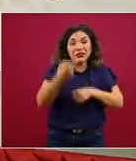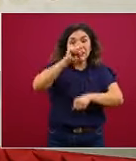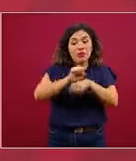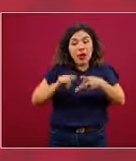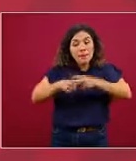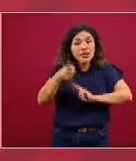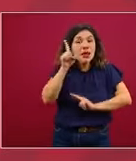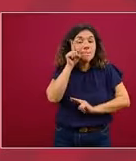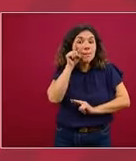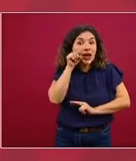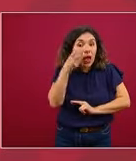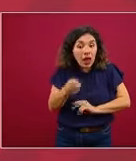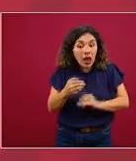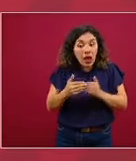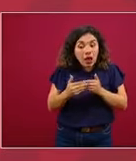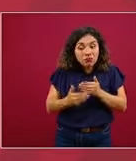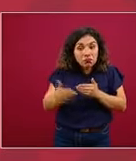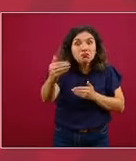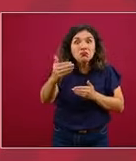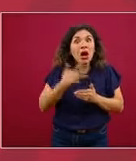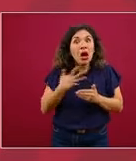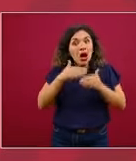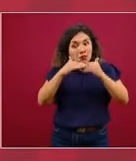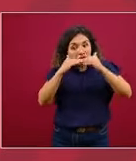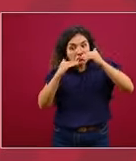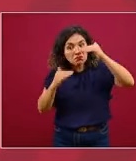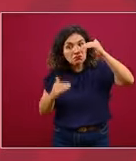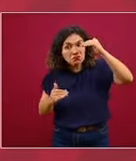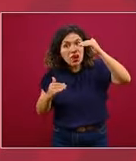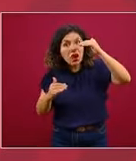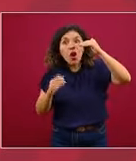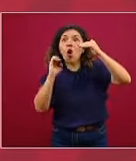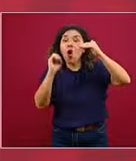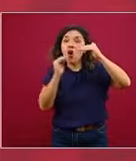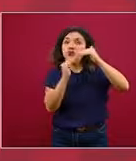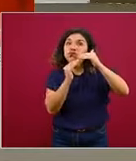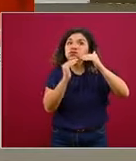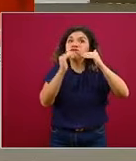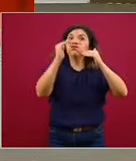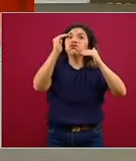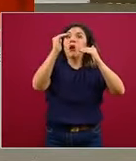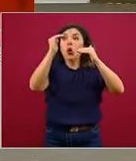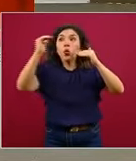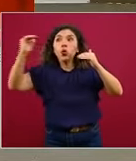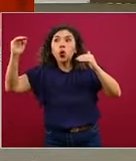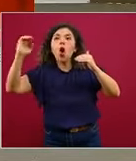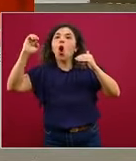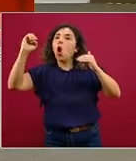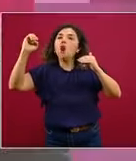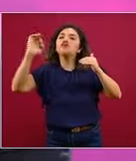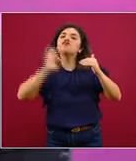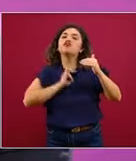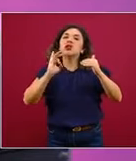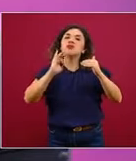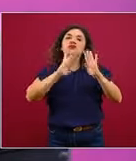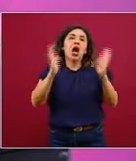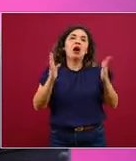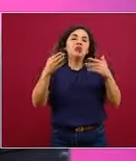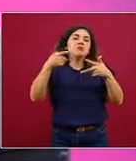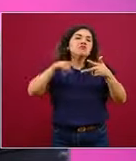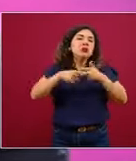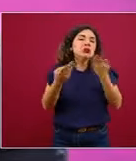mañana, de que ese descenso que estamos viendo vuelva nuevamente a subir hasta un nivel de meseta o podamos en su momento cerrar